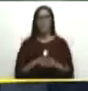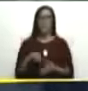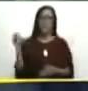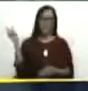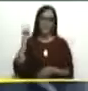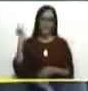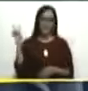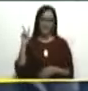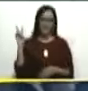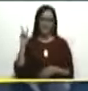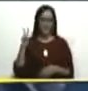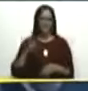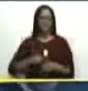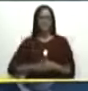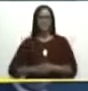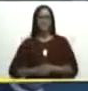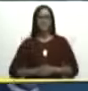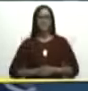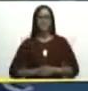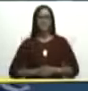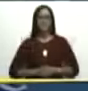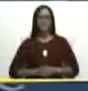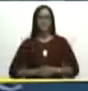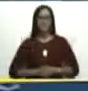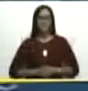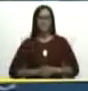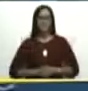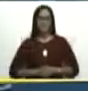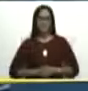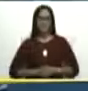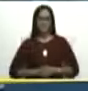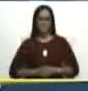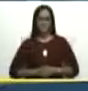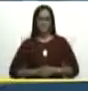República Bolivariana de Venezuela.